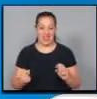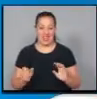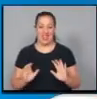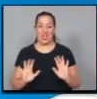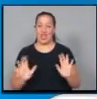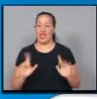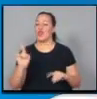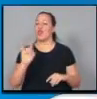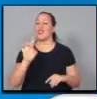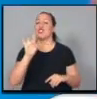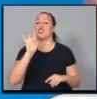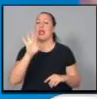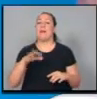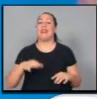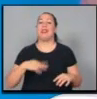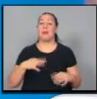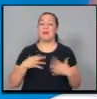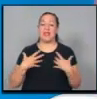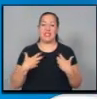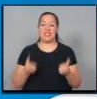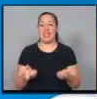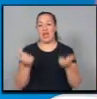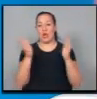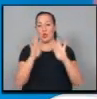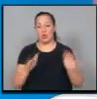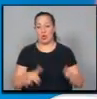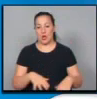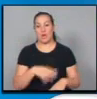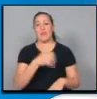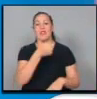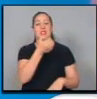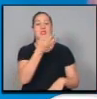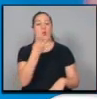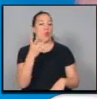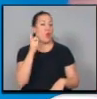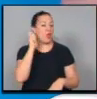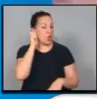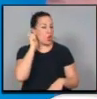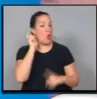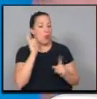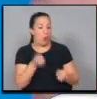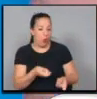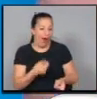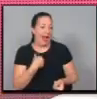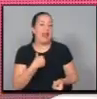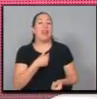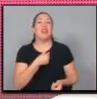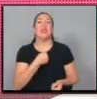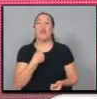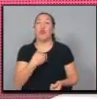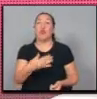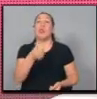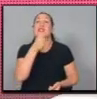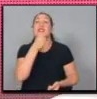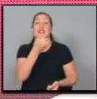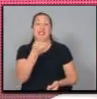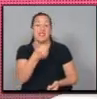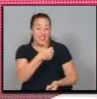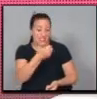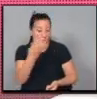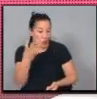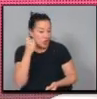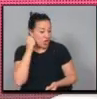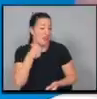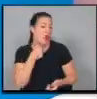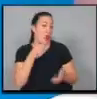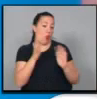no es solo vida sana el cuerpo de Graciela Alfano. 64 años. Bueno, igual entonces, me encantaría tener a los 60 y pico el cuerpo de Graciela. Y este verano